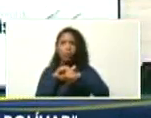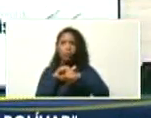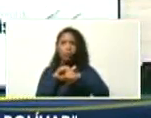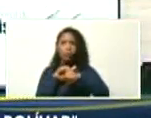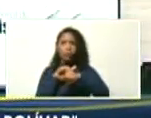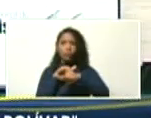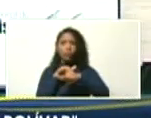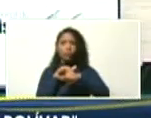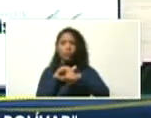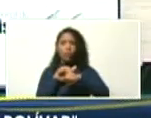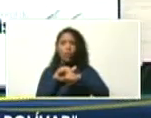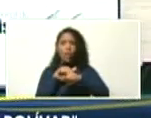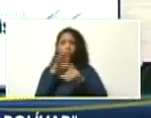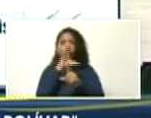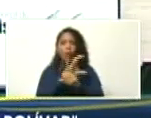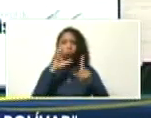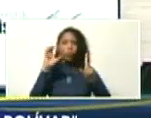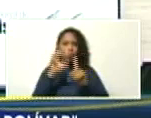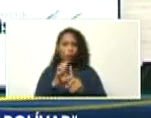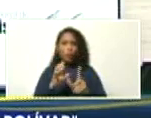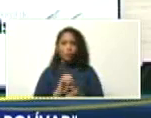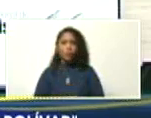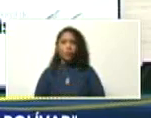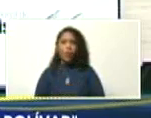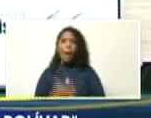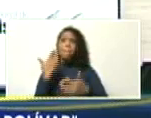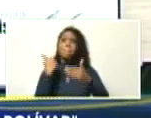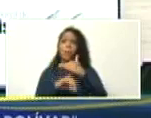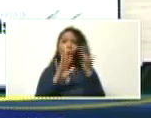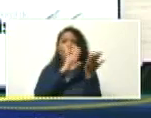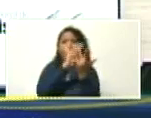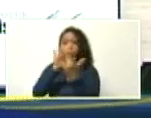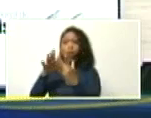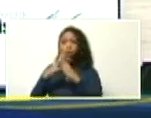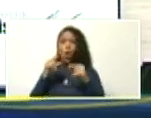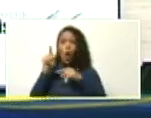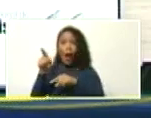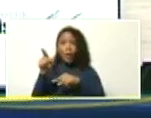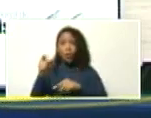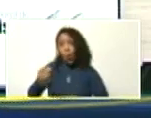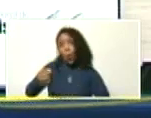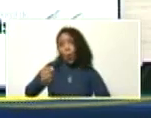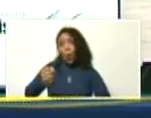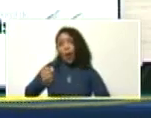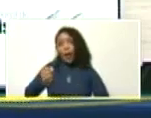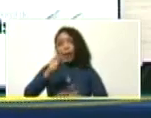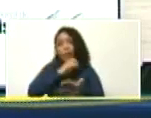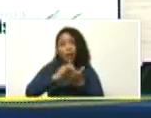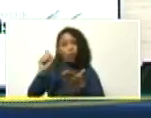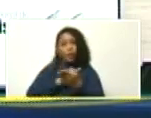Villegas Polhac, vamos a contactar a todos estos intelectuales.